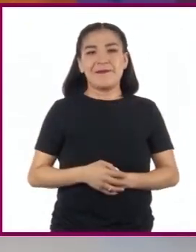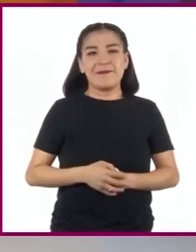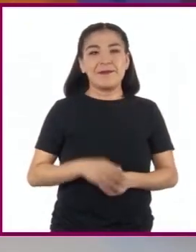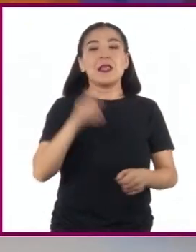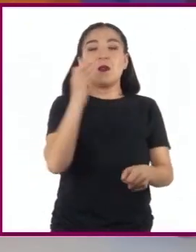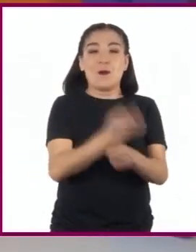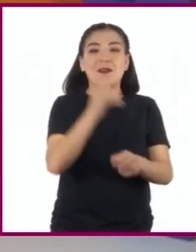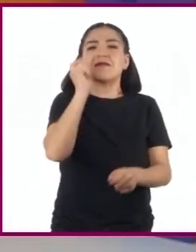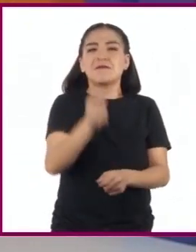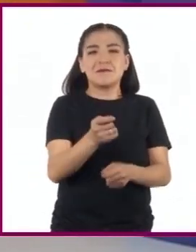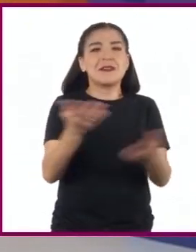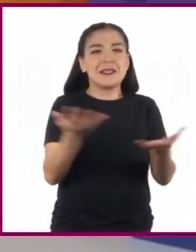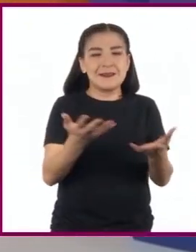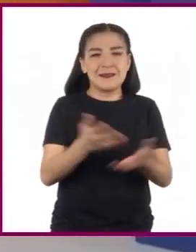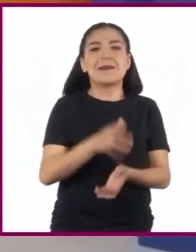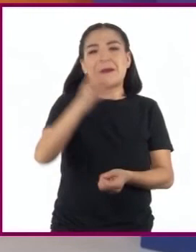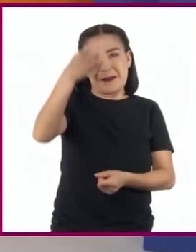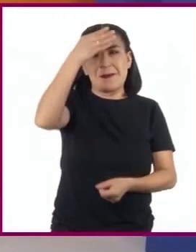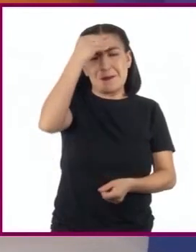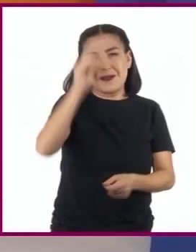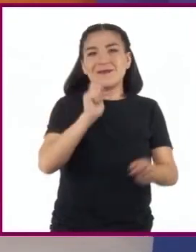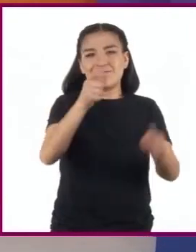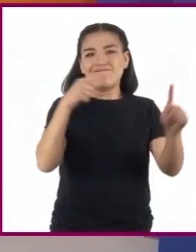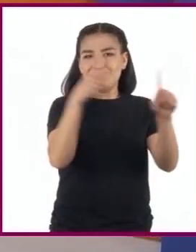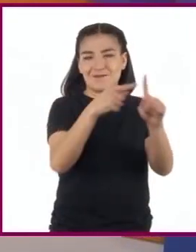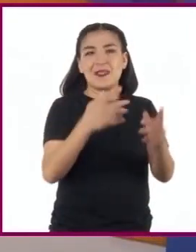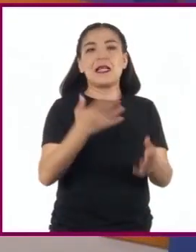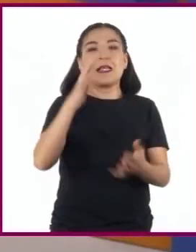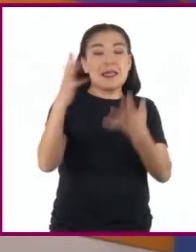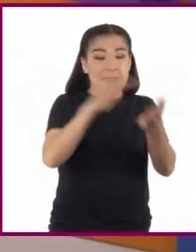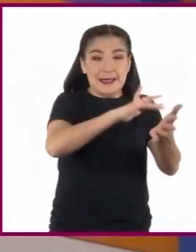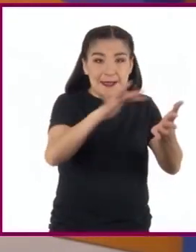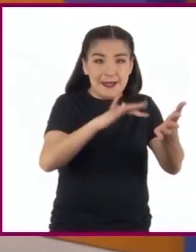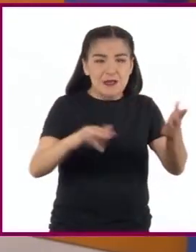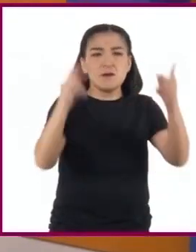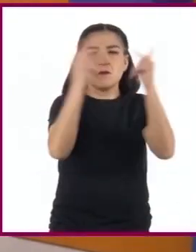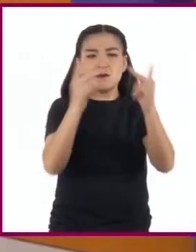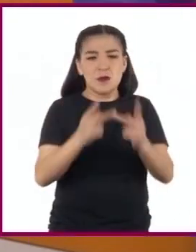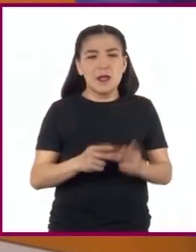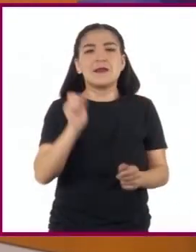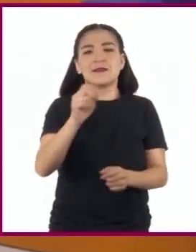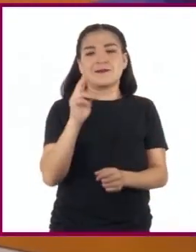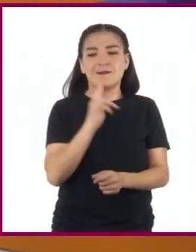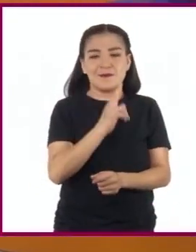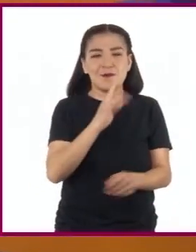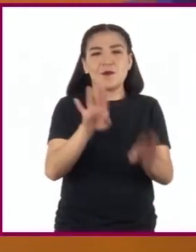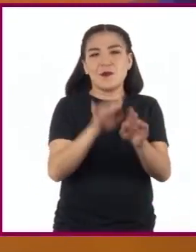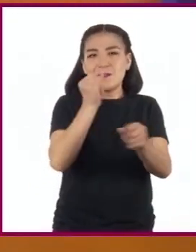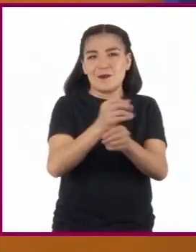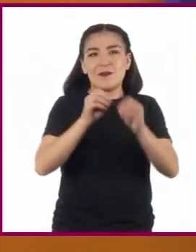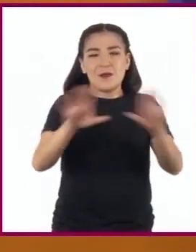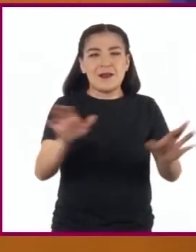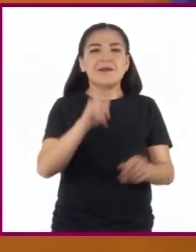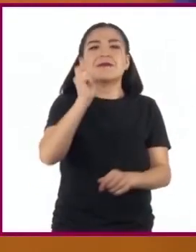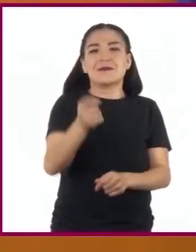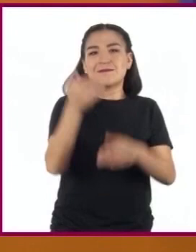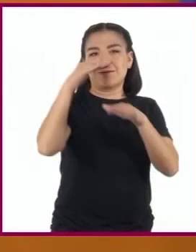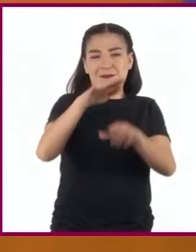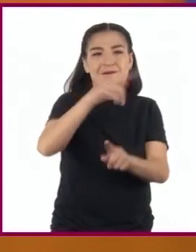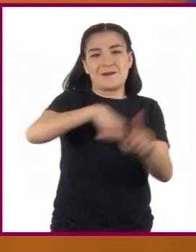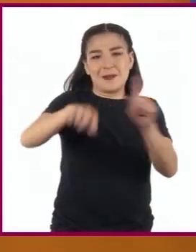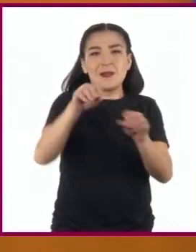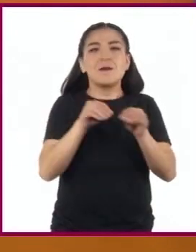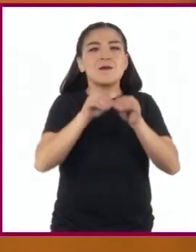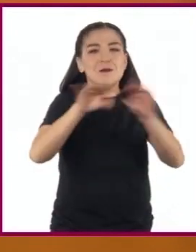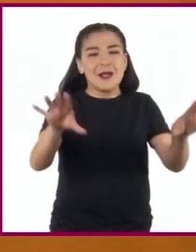hemos trabajado el aprendizaje esperado, lee y compara, notas informativas sobre una noticia que se